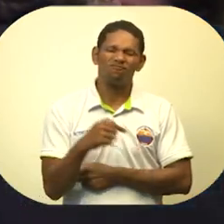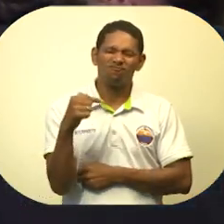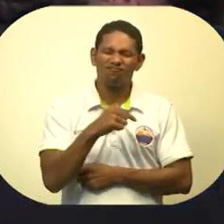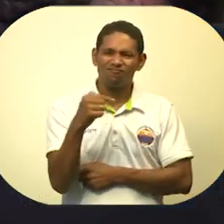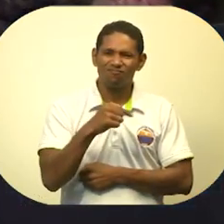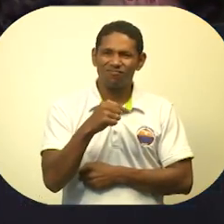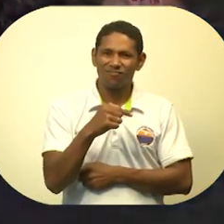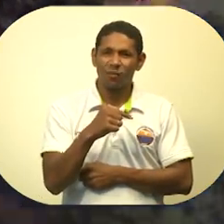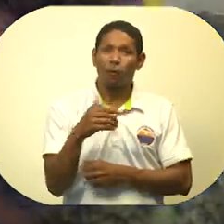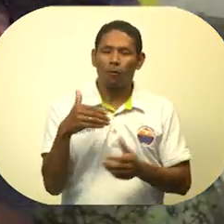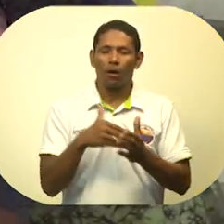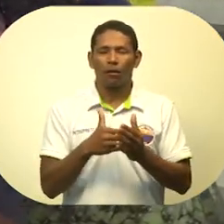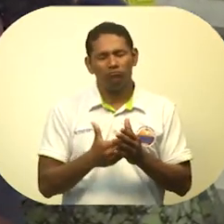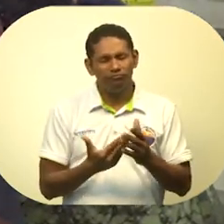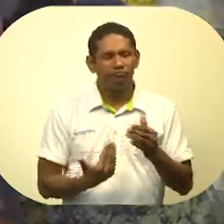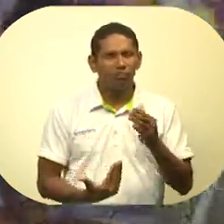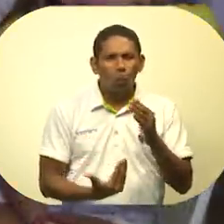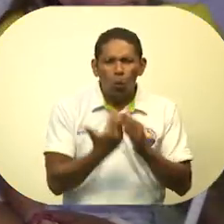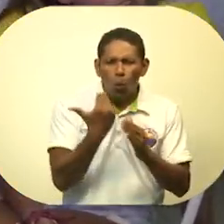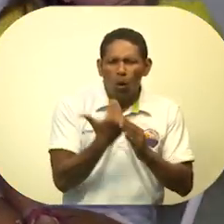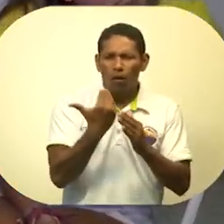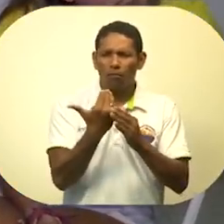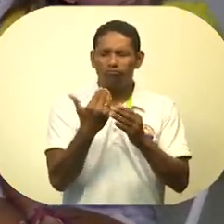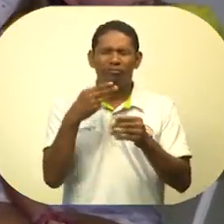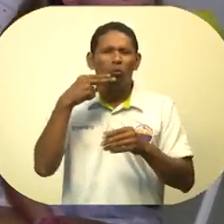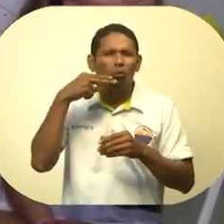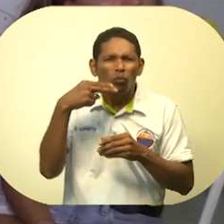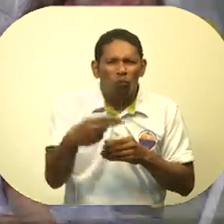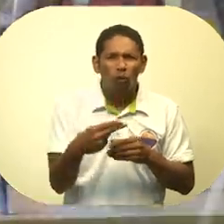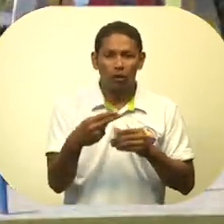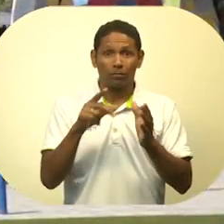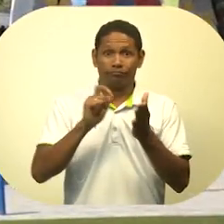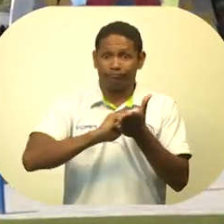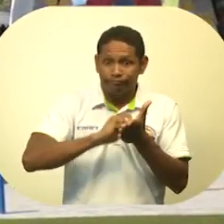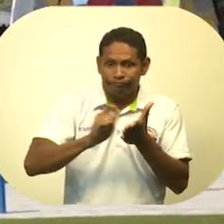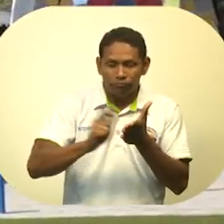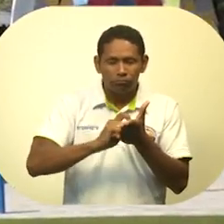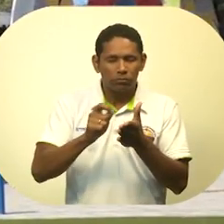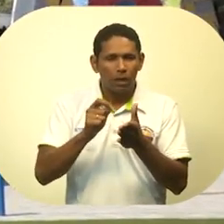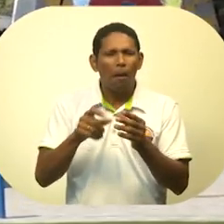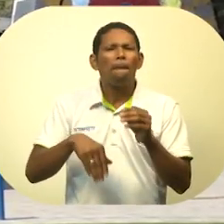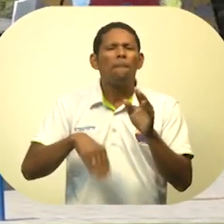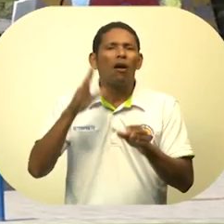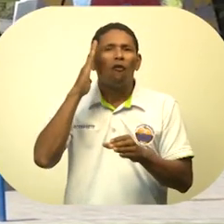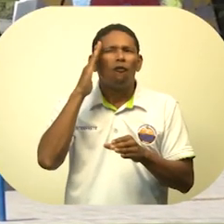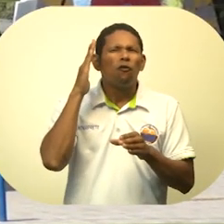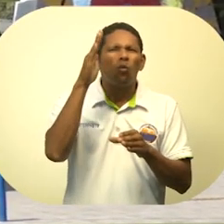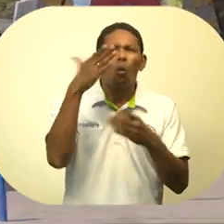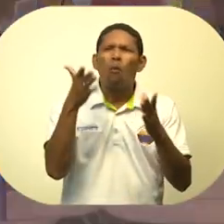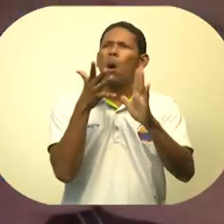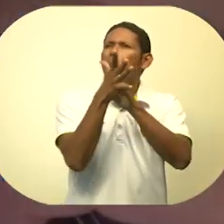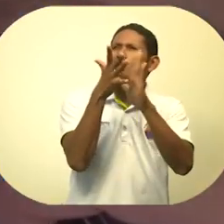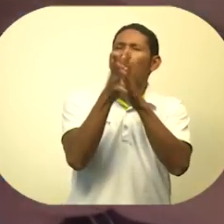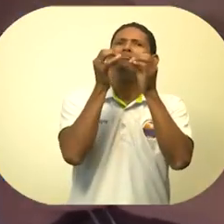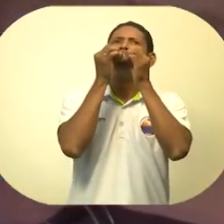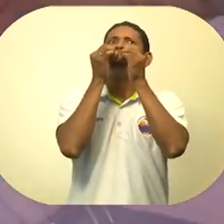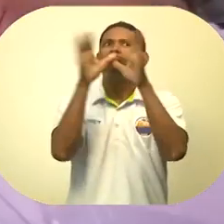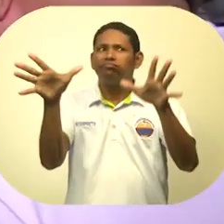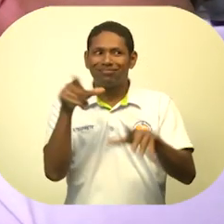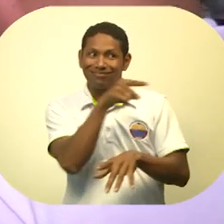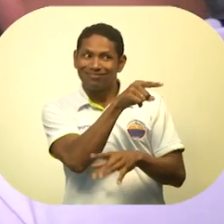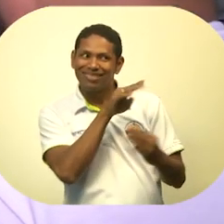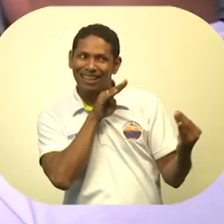Donde se desarrolló un laboratorio de codiseños de relatos literarios presentes hacia narrativas futuras transmedia en